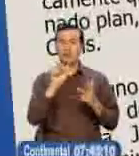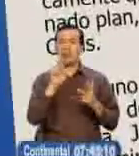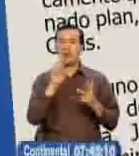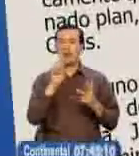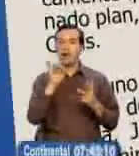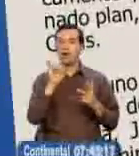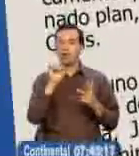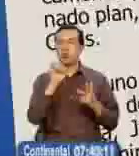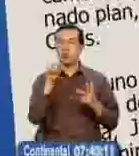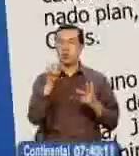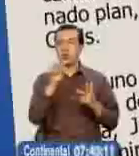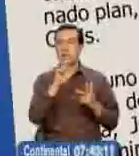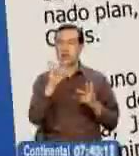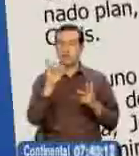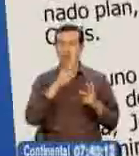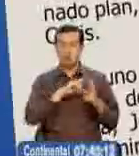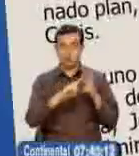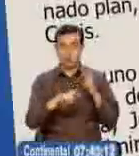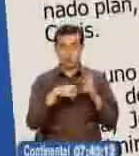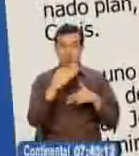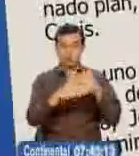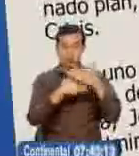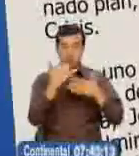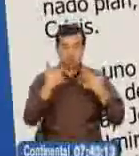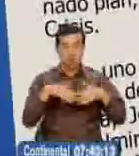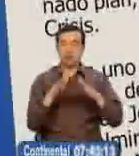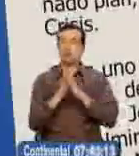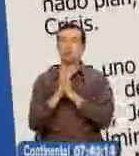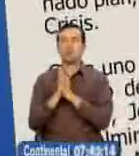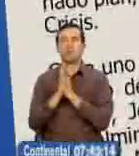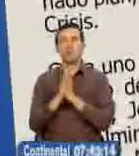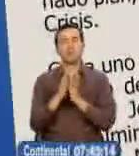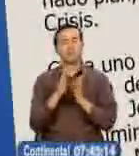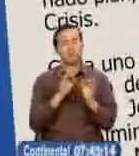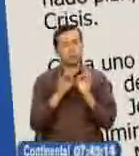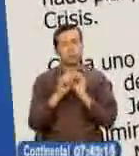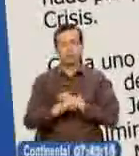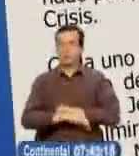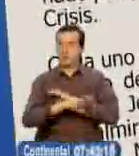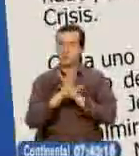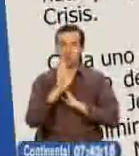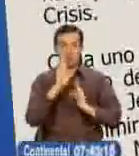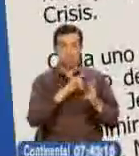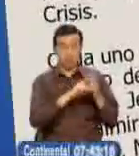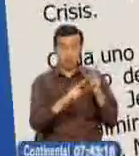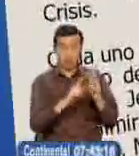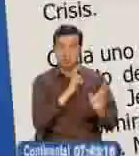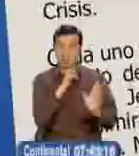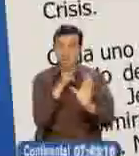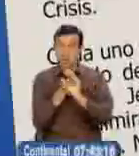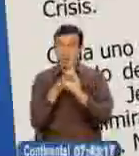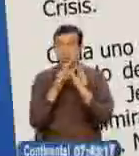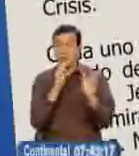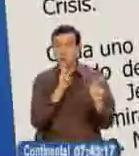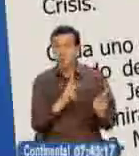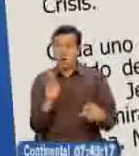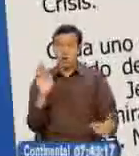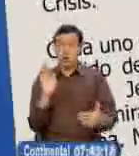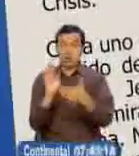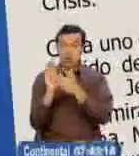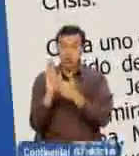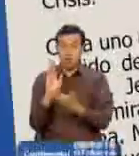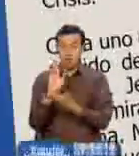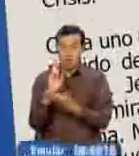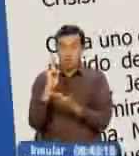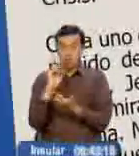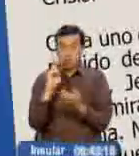cada uno de ellos siguiendo el órgano regular, me han solicitado que aclare públicamente que ellos no han participado de ninguna manera en el